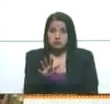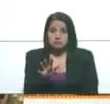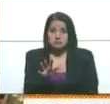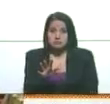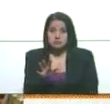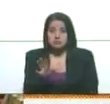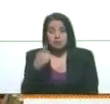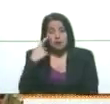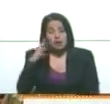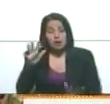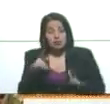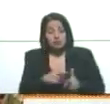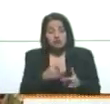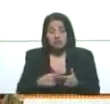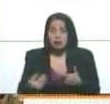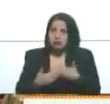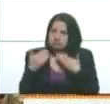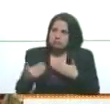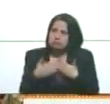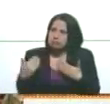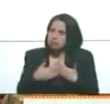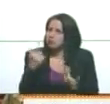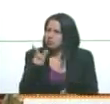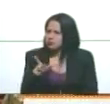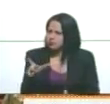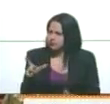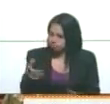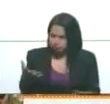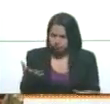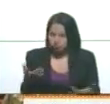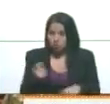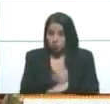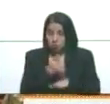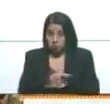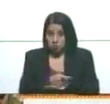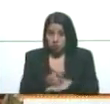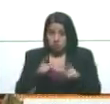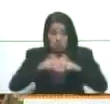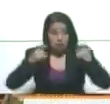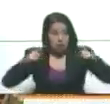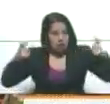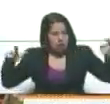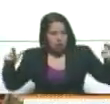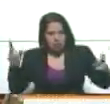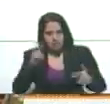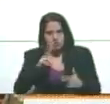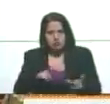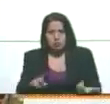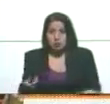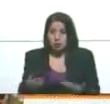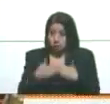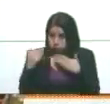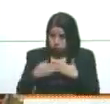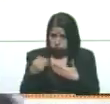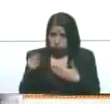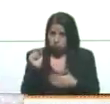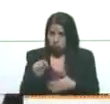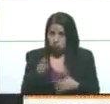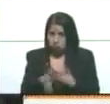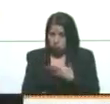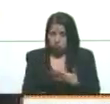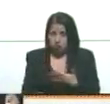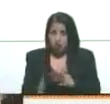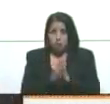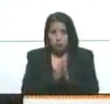Entonces a veces les da por atacar al PSUV. ¿Y qué culpa tenemos nosotros de ser partido más grande de Venezuela y de América? ¡Hombre, por favor!